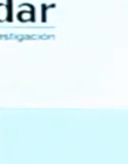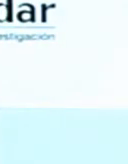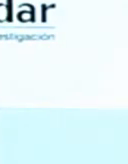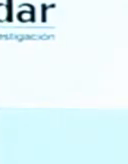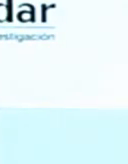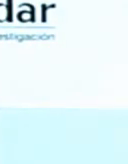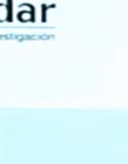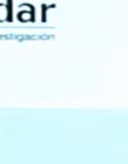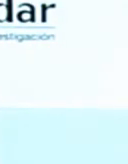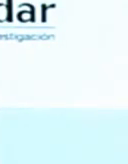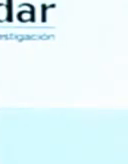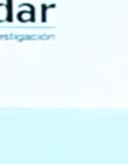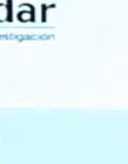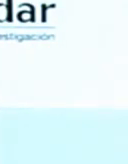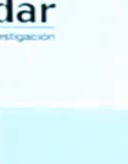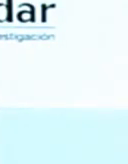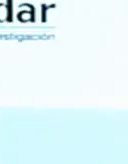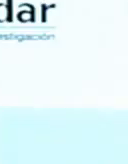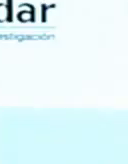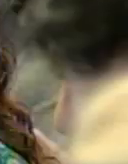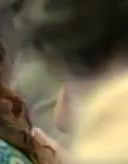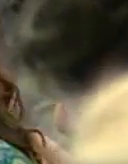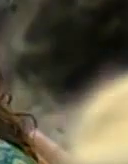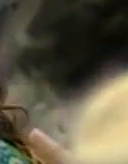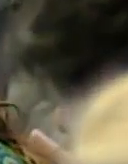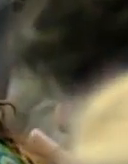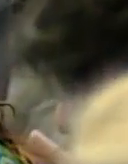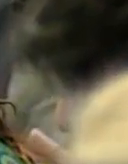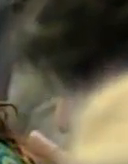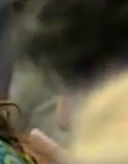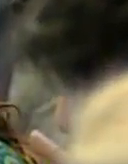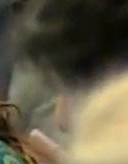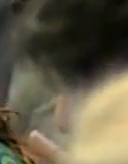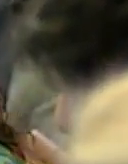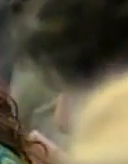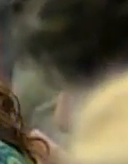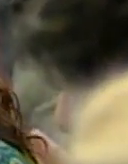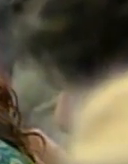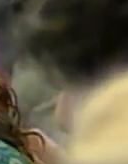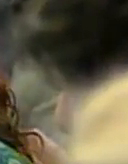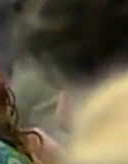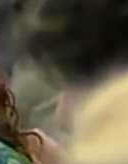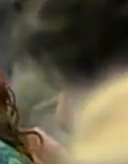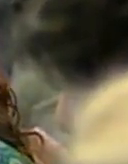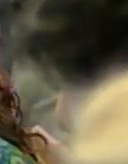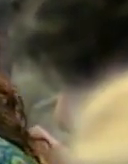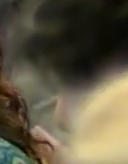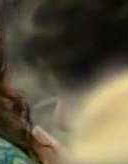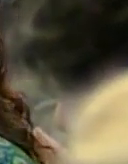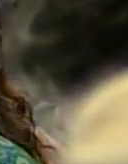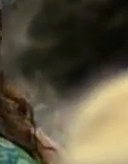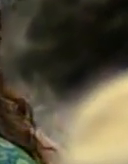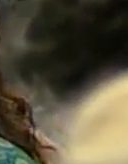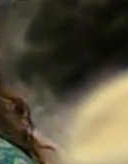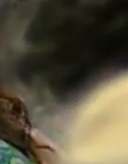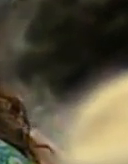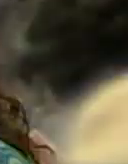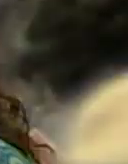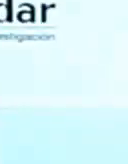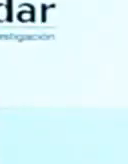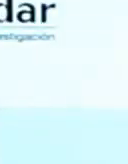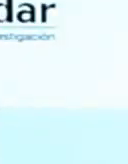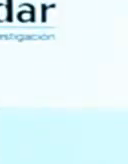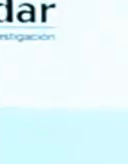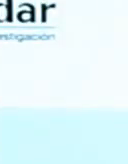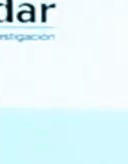Nacional Anticorrupción, cuáles son los productos de política pública a desarrollar, qué estructuras administrativas se tendrían que desplegar